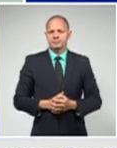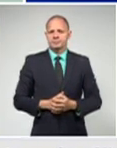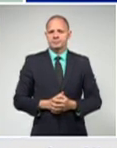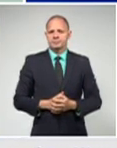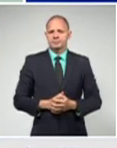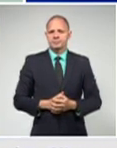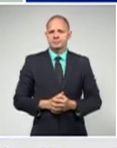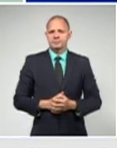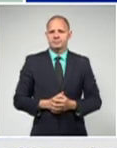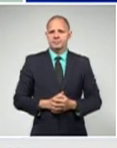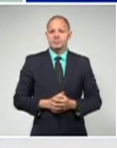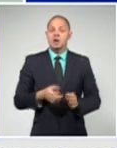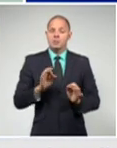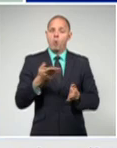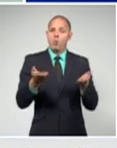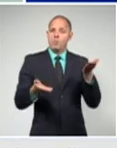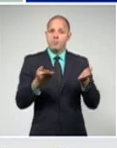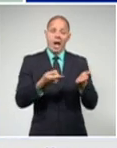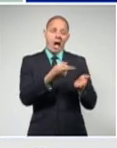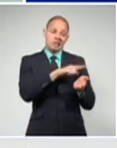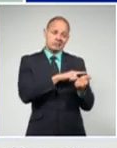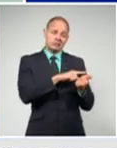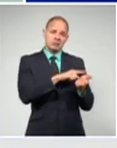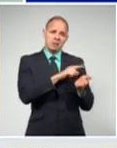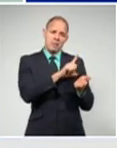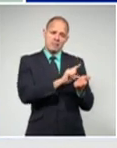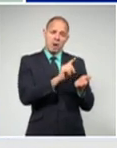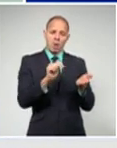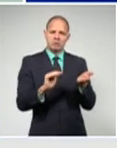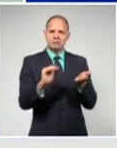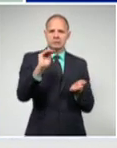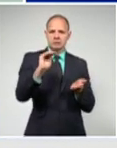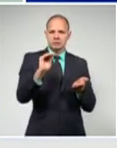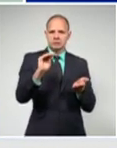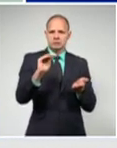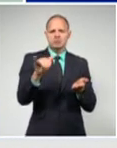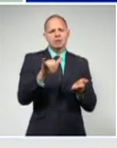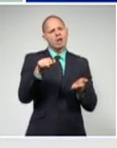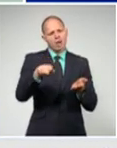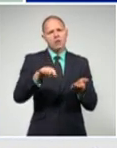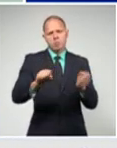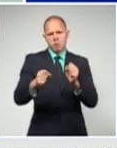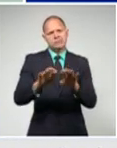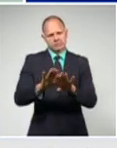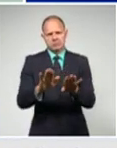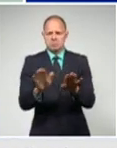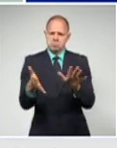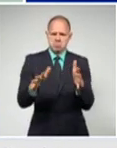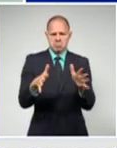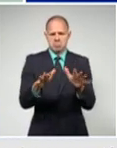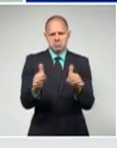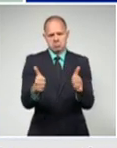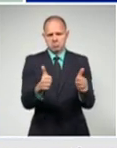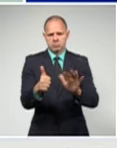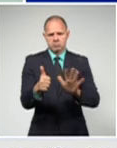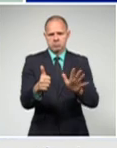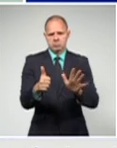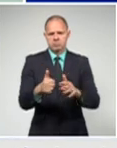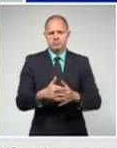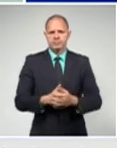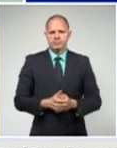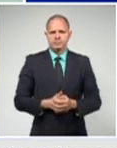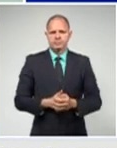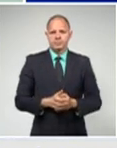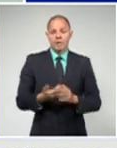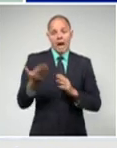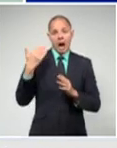Incremento con el día anterior, 6 más que la jornada anterior, aunque es una provincia que ha tenido en determinados